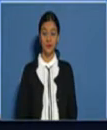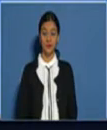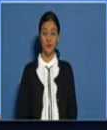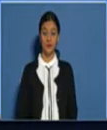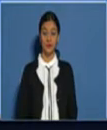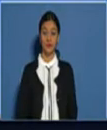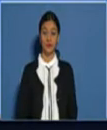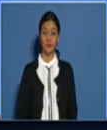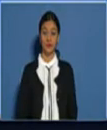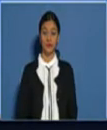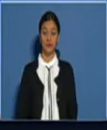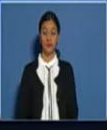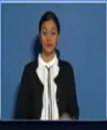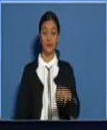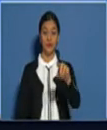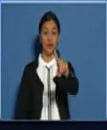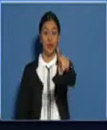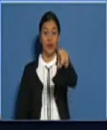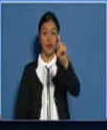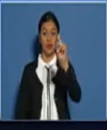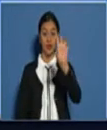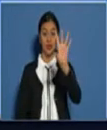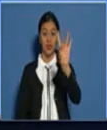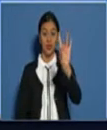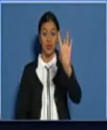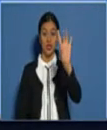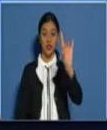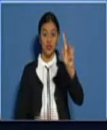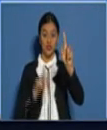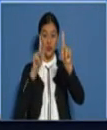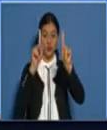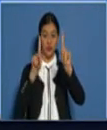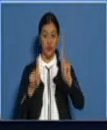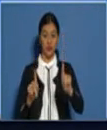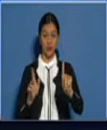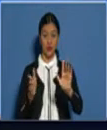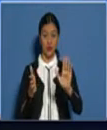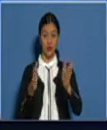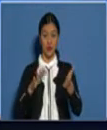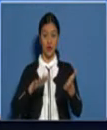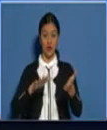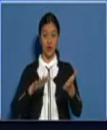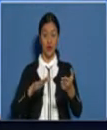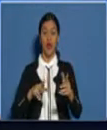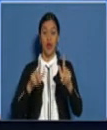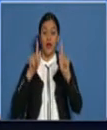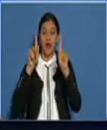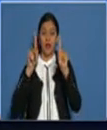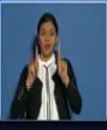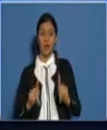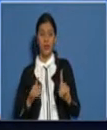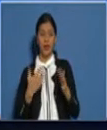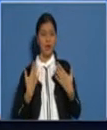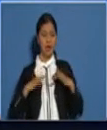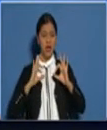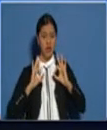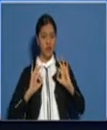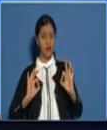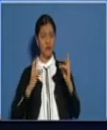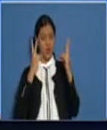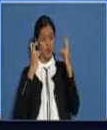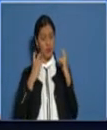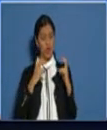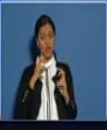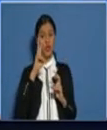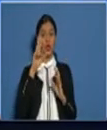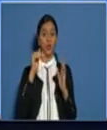epidemiológica, es 188. Dentro de los recuperados clínicos tenemos a